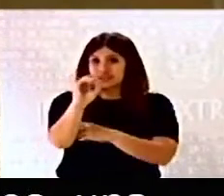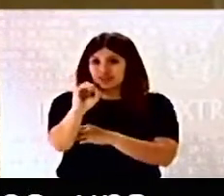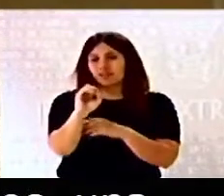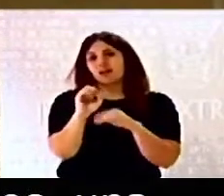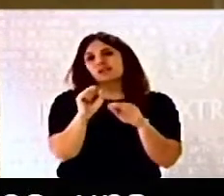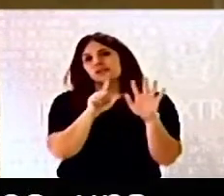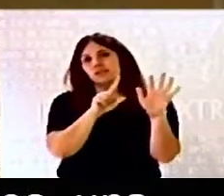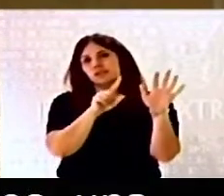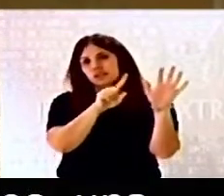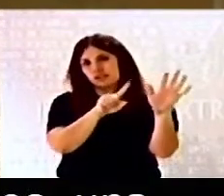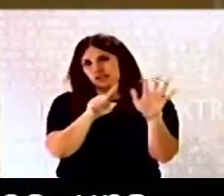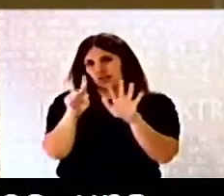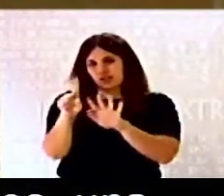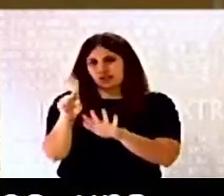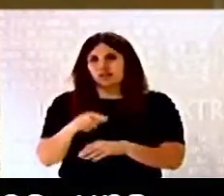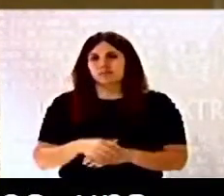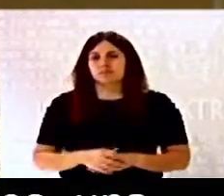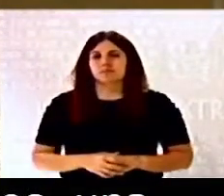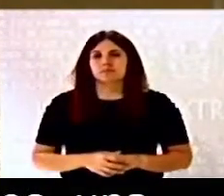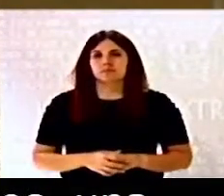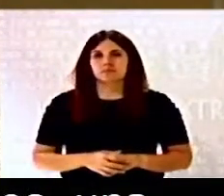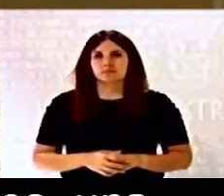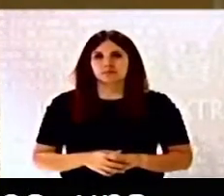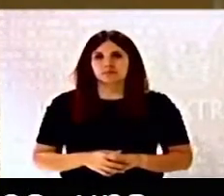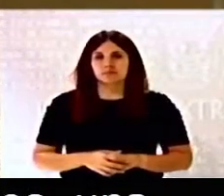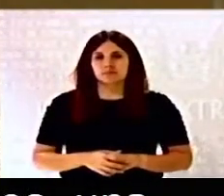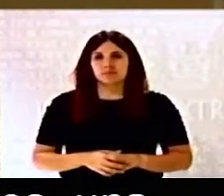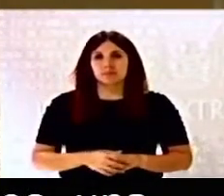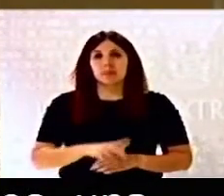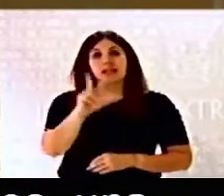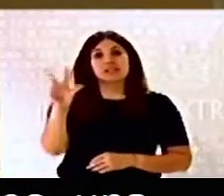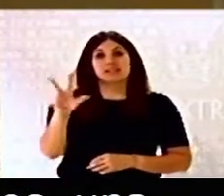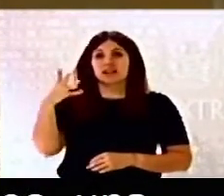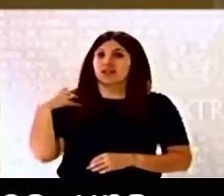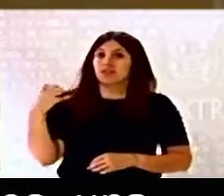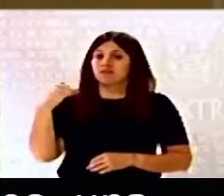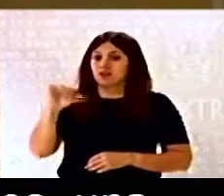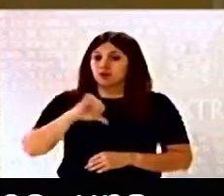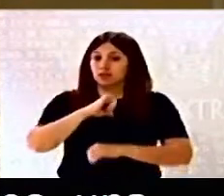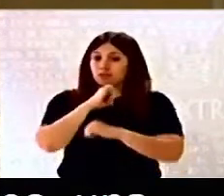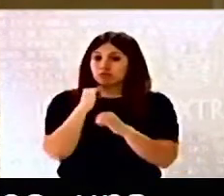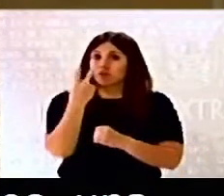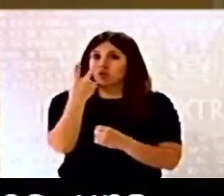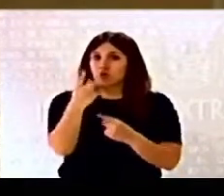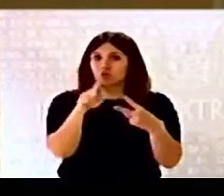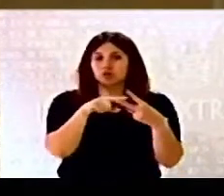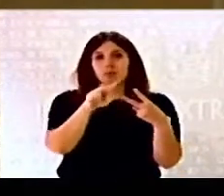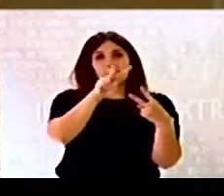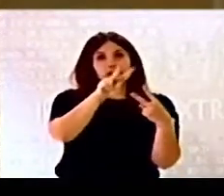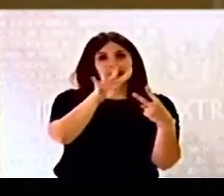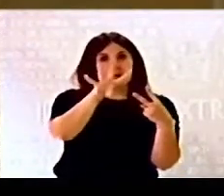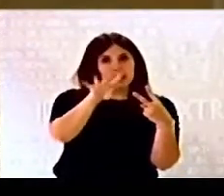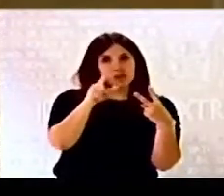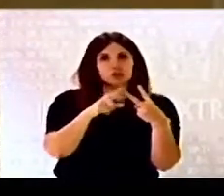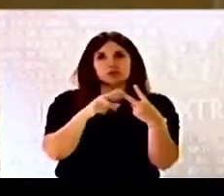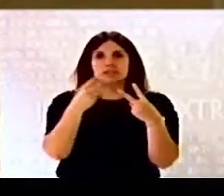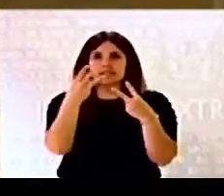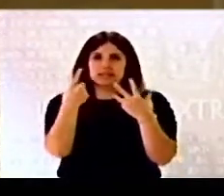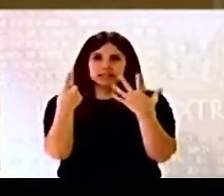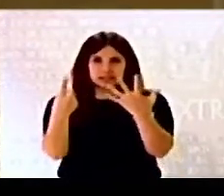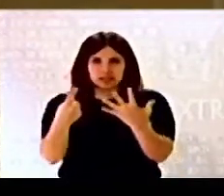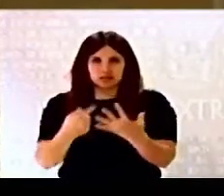los que están en planta. Y en Llerena Zafra, 2 ingresados, de 24 y 36 años.